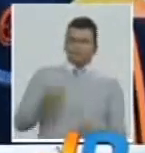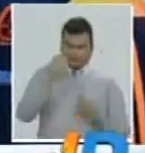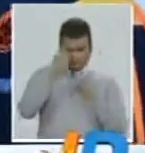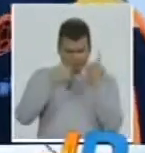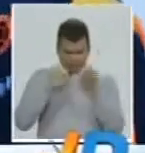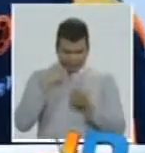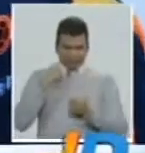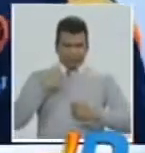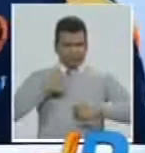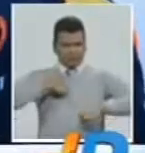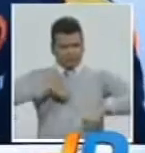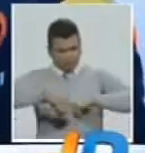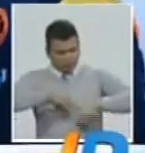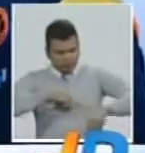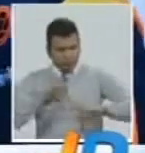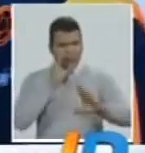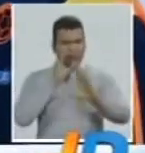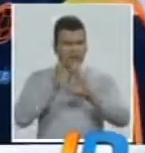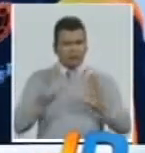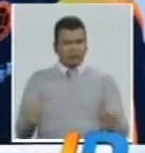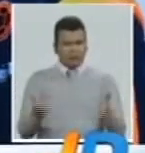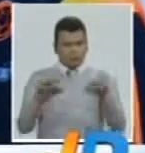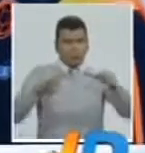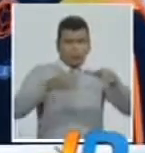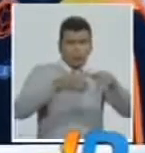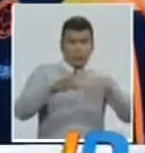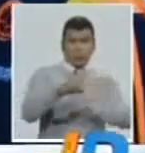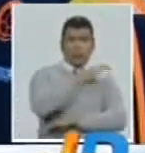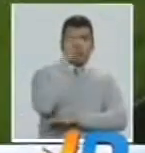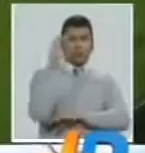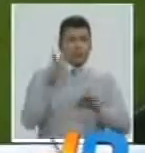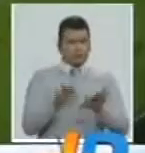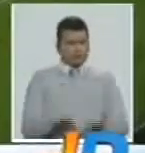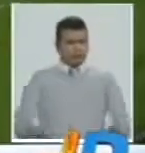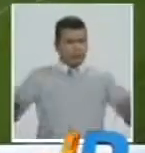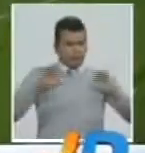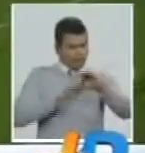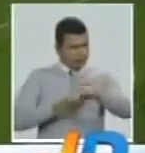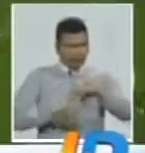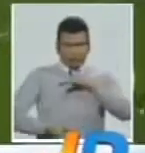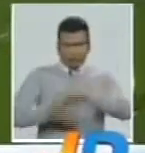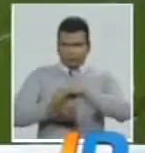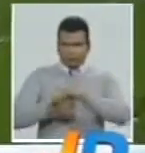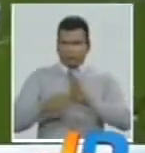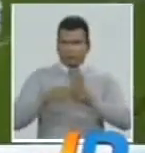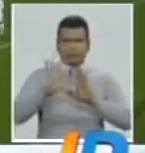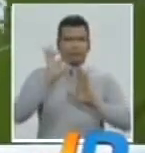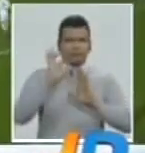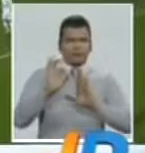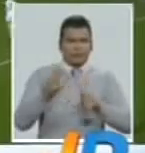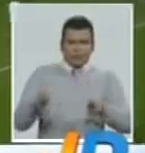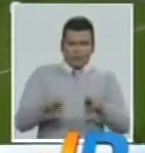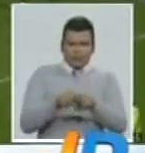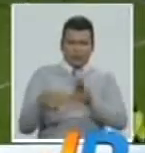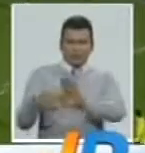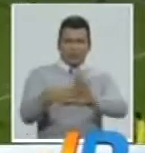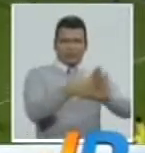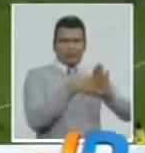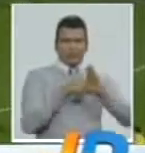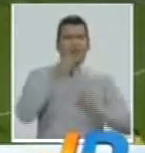a nivel de selección hay que mantener el nivel que venimos que mostramos en el Mundial, si no es